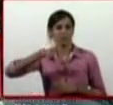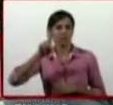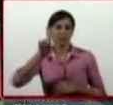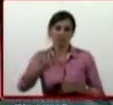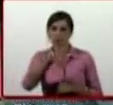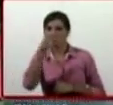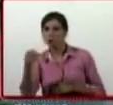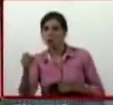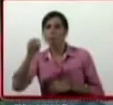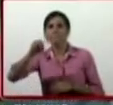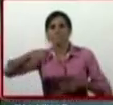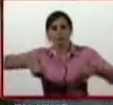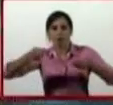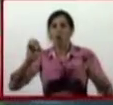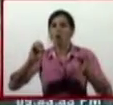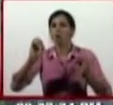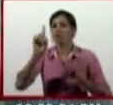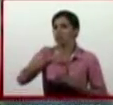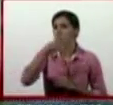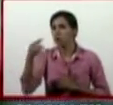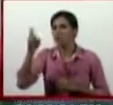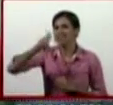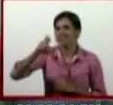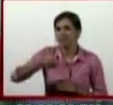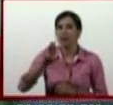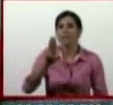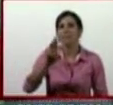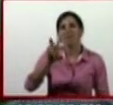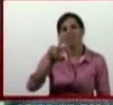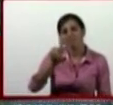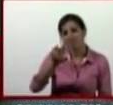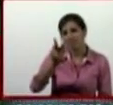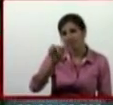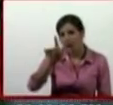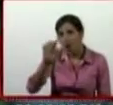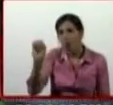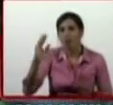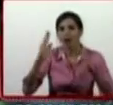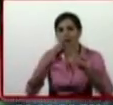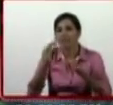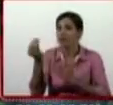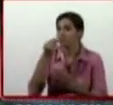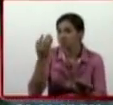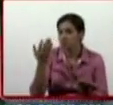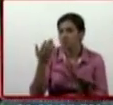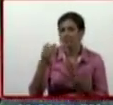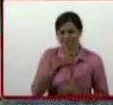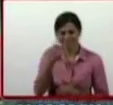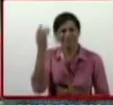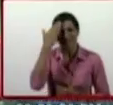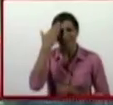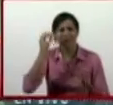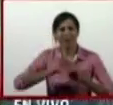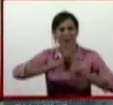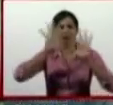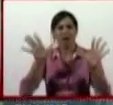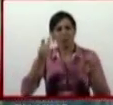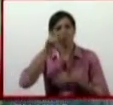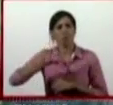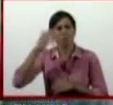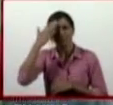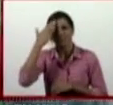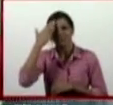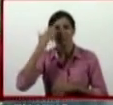si necesita o no Pedeval, si necesita casa de alimentación. Ellos están claros y conocen todas las políticas de la revolución.